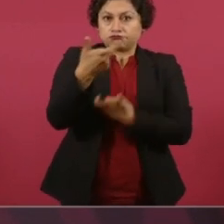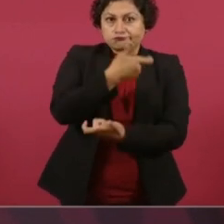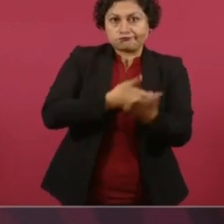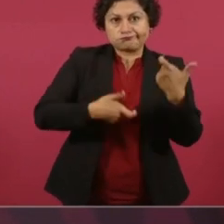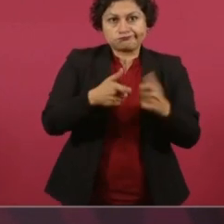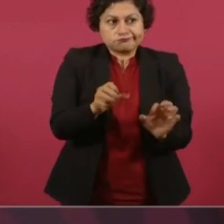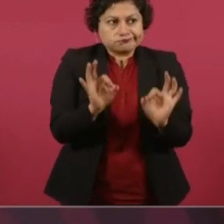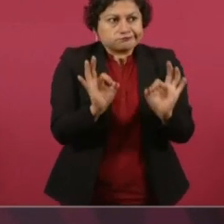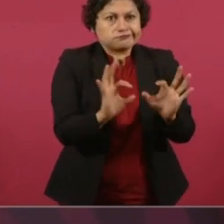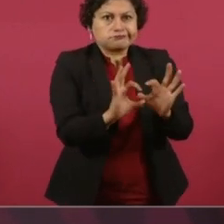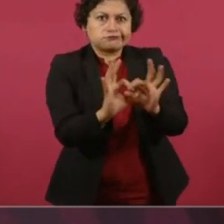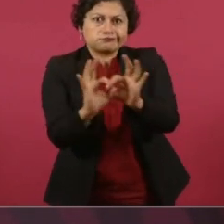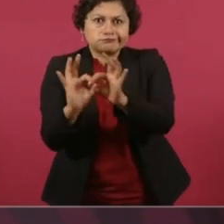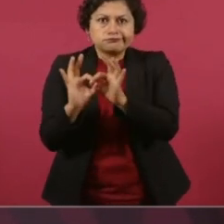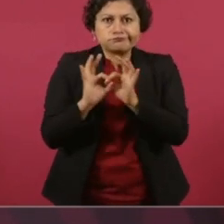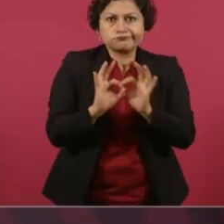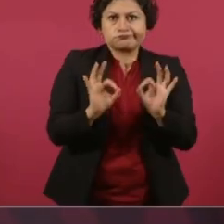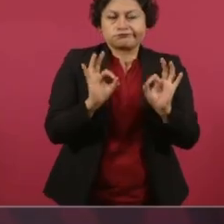Todos tenemos que